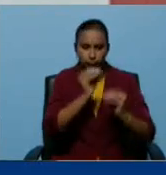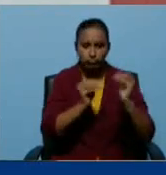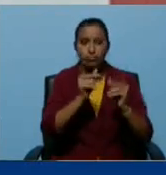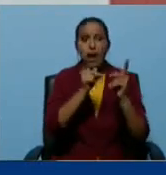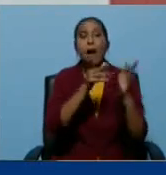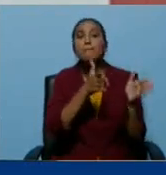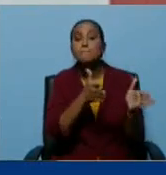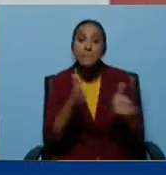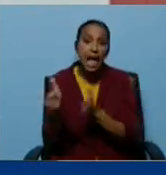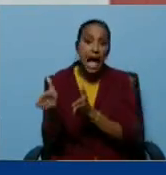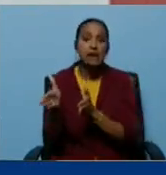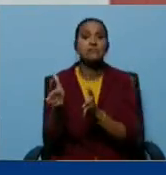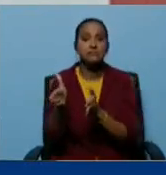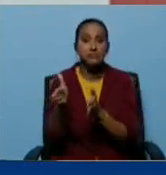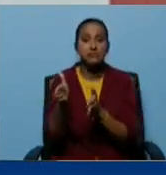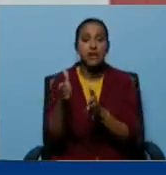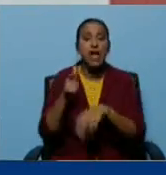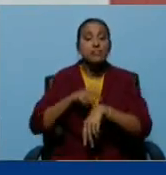demora.